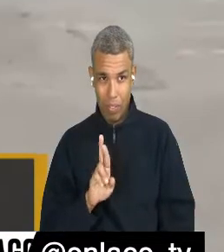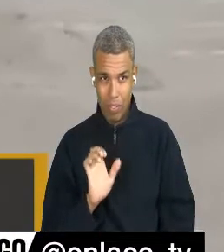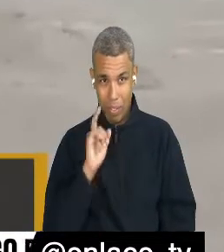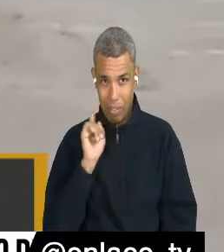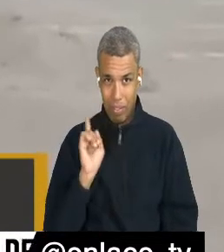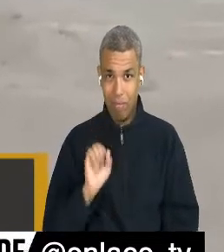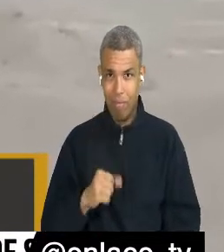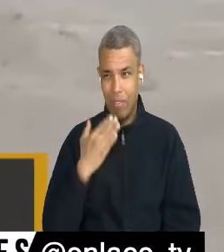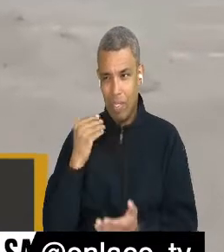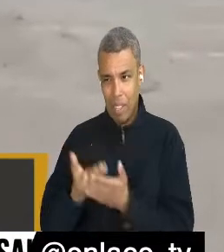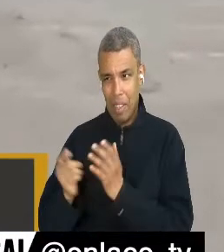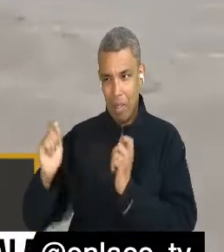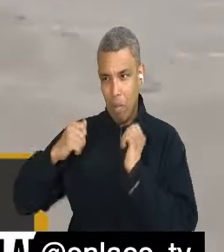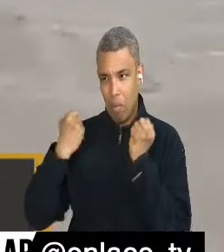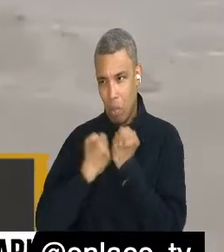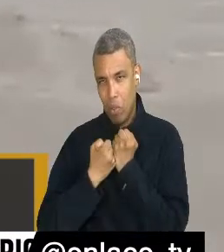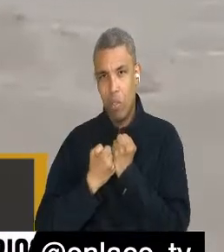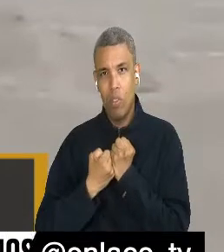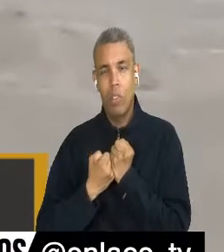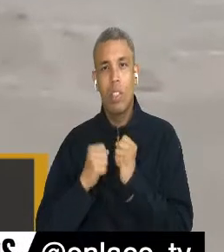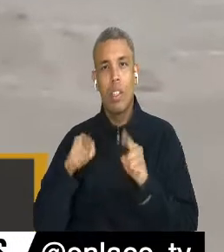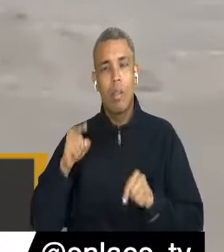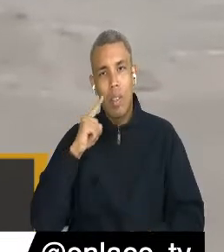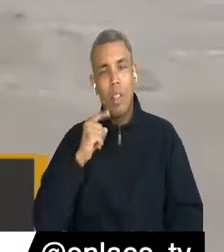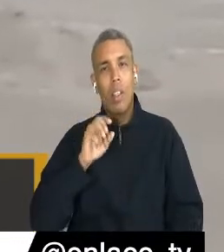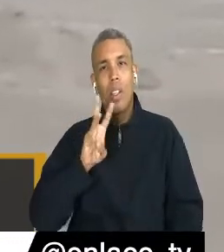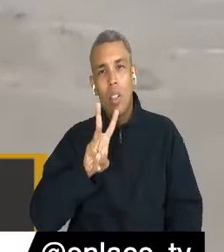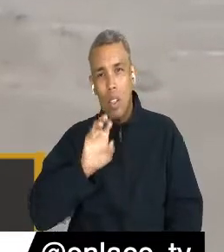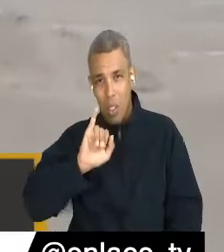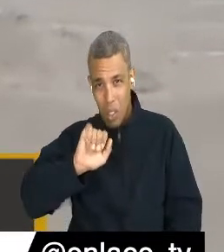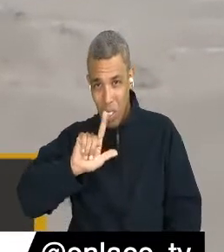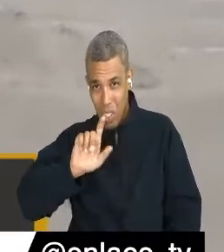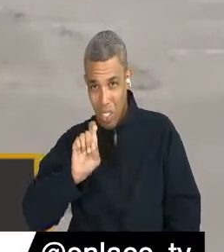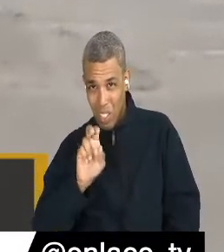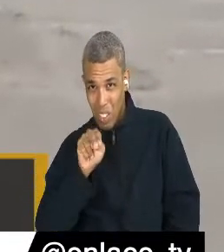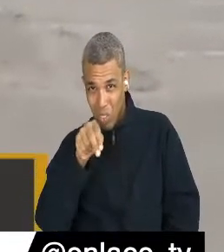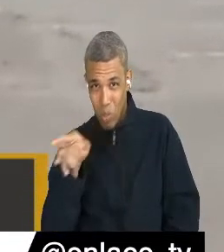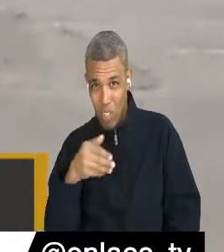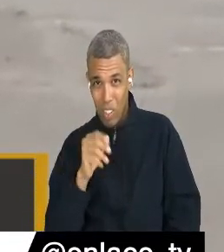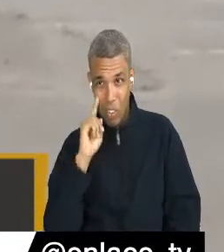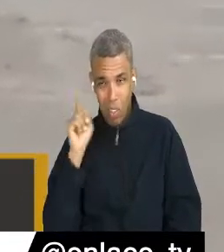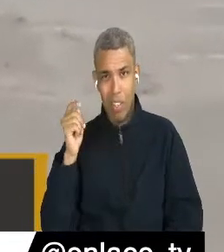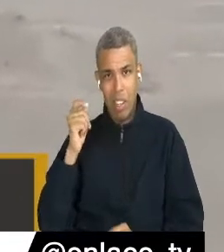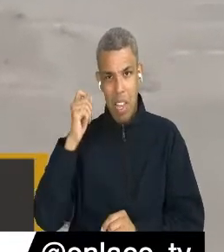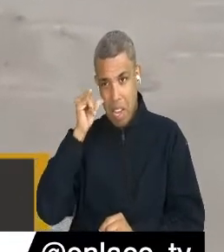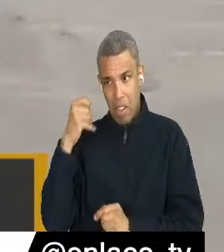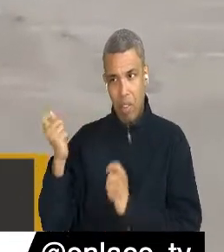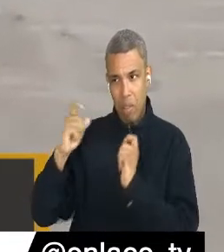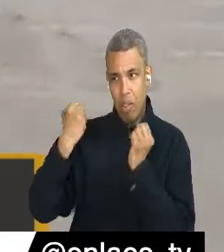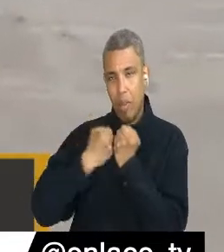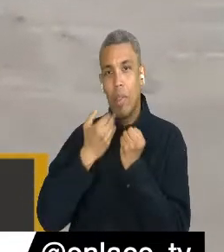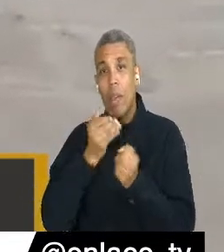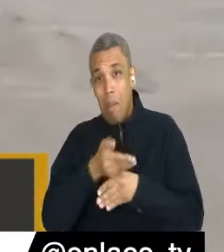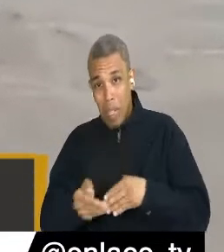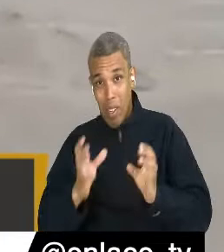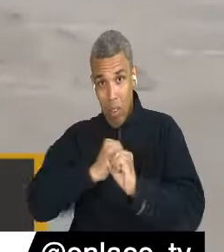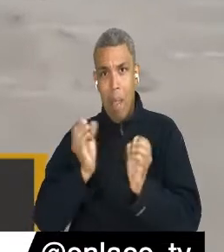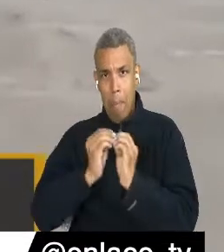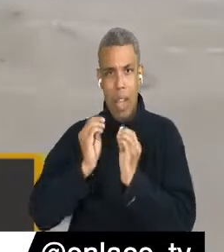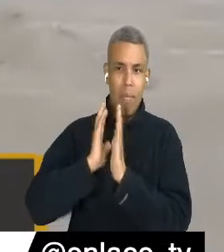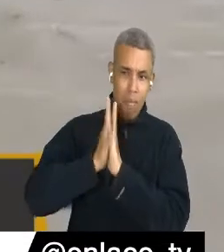agradecimiento al ingeniero Wilson Cardona. Desde Barranquilla, un abrazo para todos. Si Dios permite, en la misión de la noche nos veremos